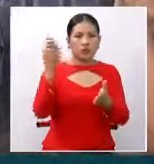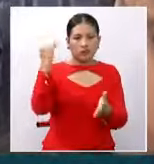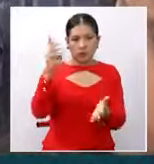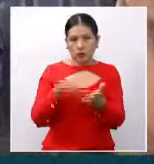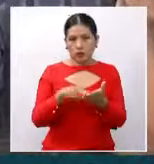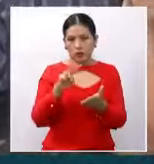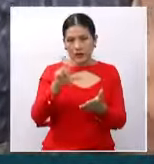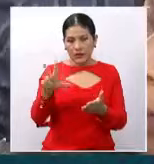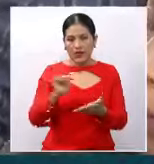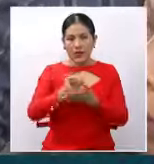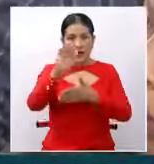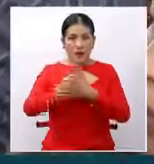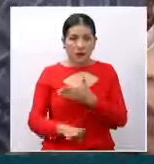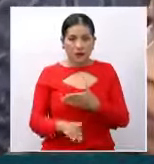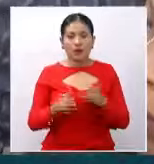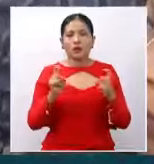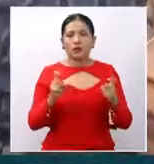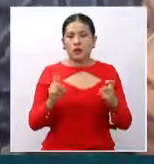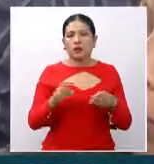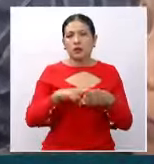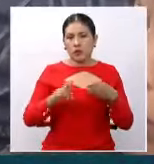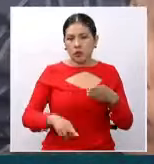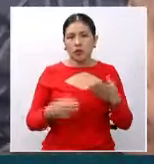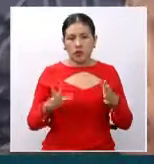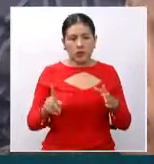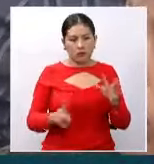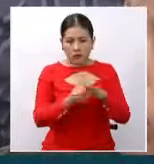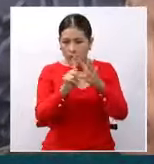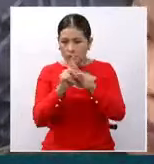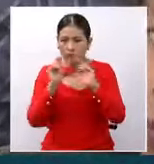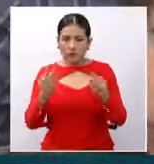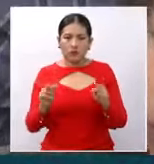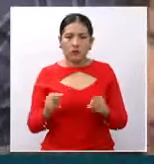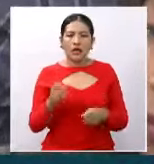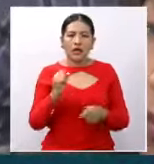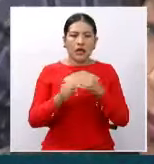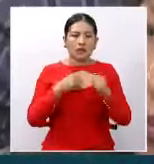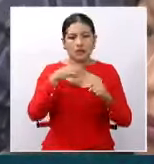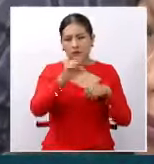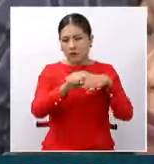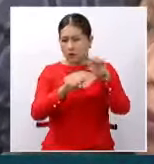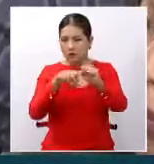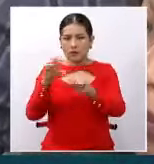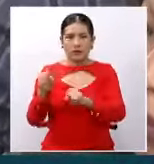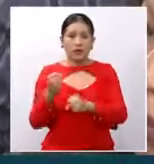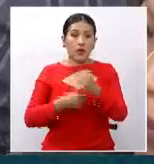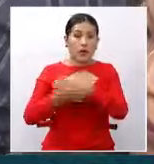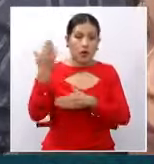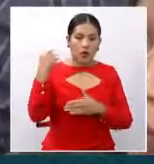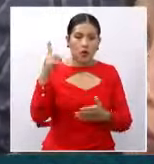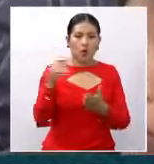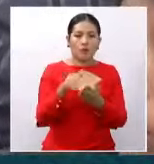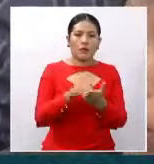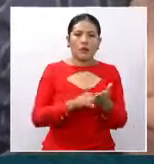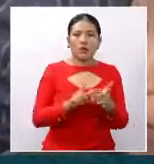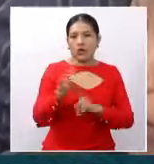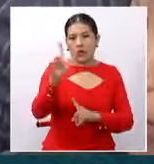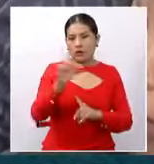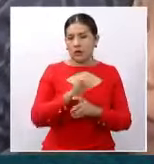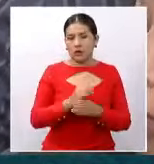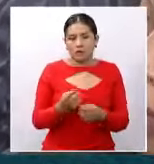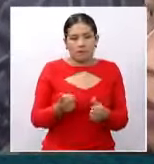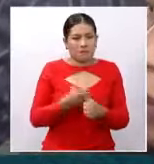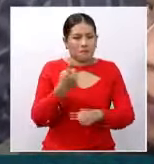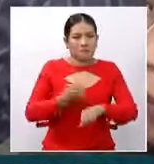2023, ha dado sus resultados. Hemos incautado más de 1 millón de litros en la gestión 2023, que durante mucho tiempo no se ha visto. Más